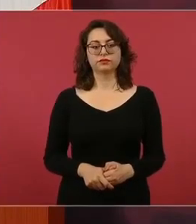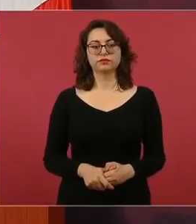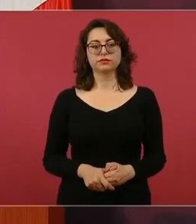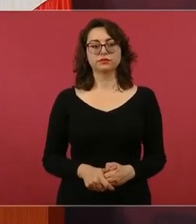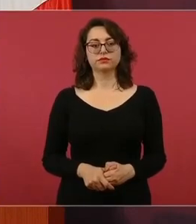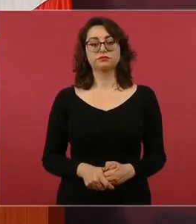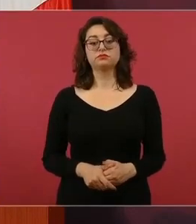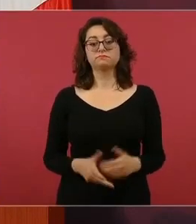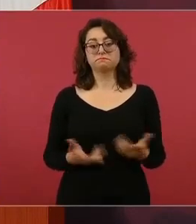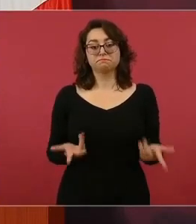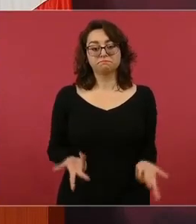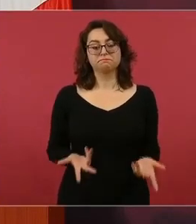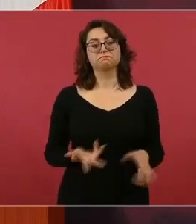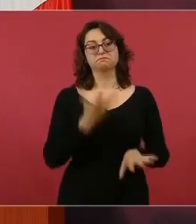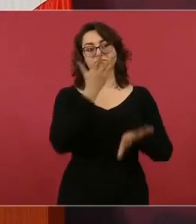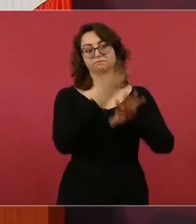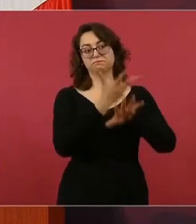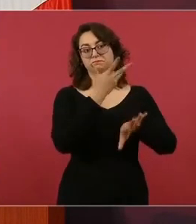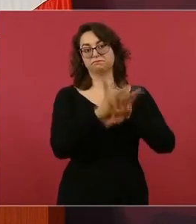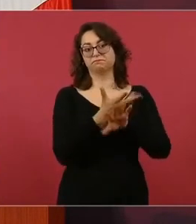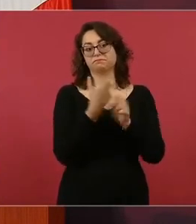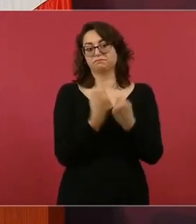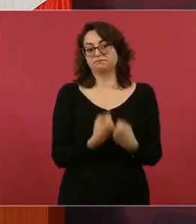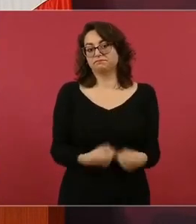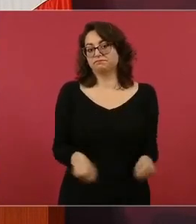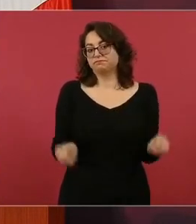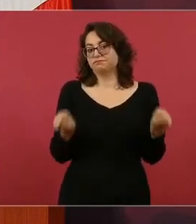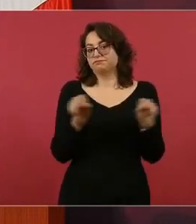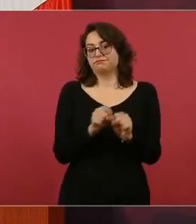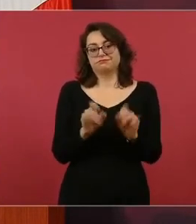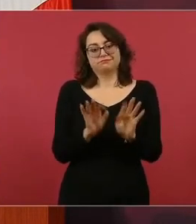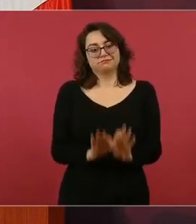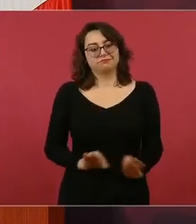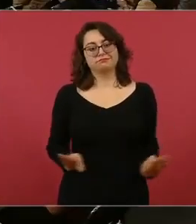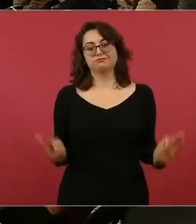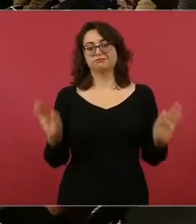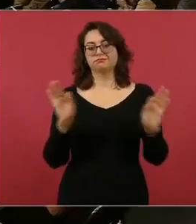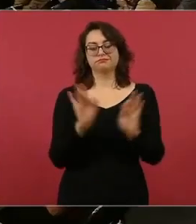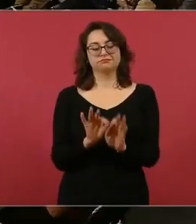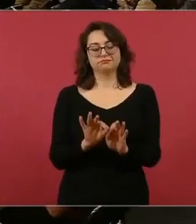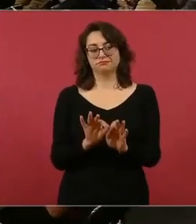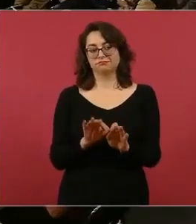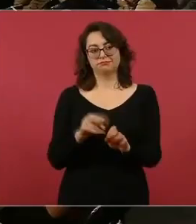México, principal socio económico comercial de Estados Unidos.